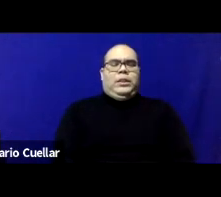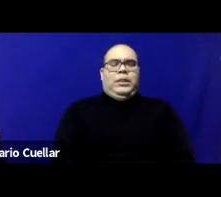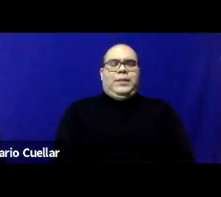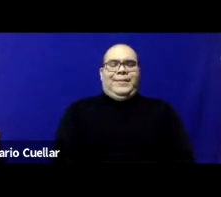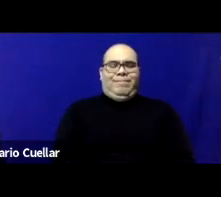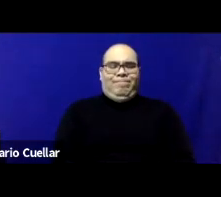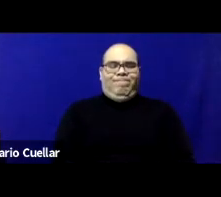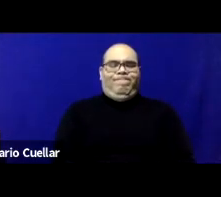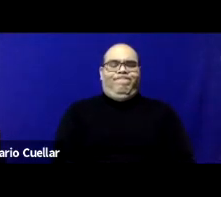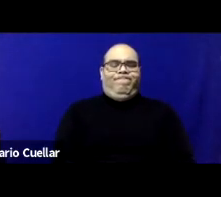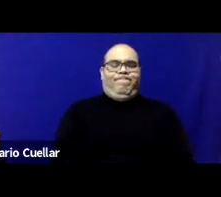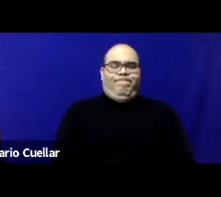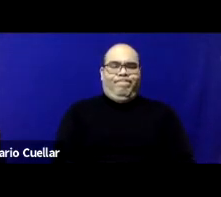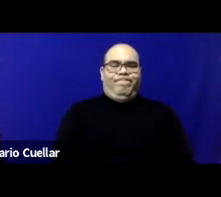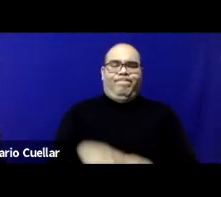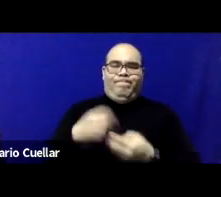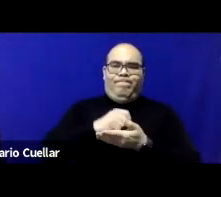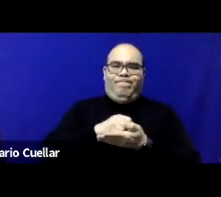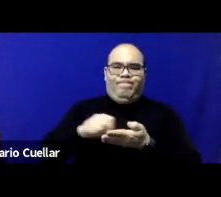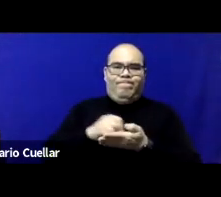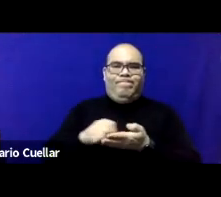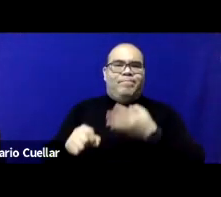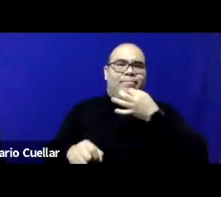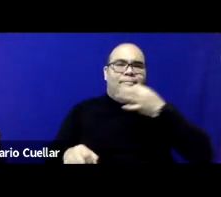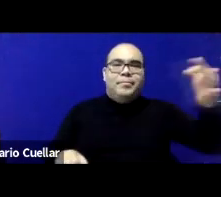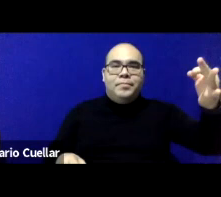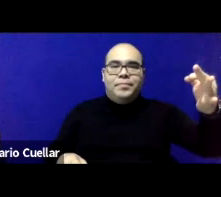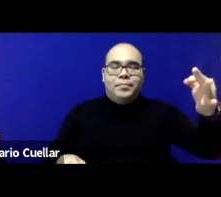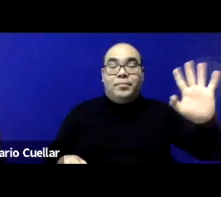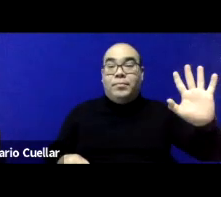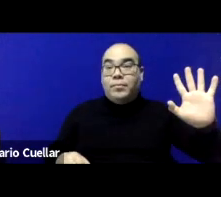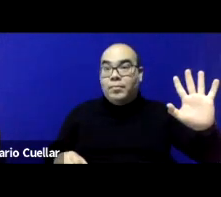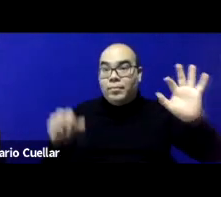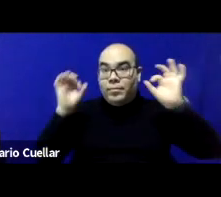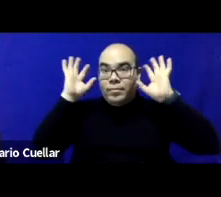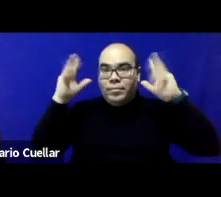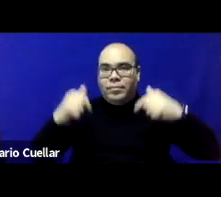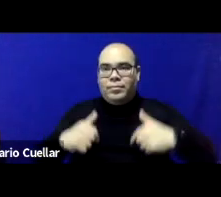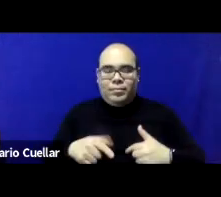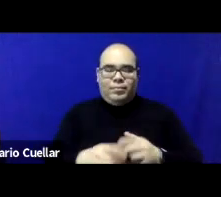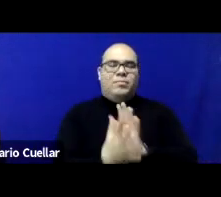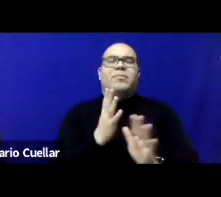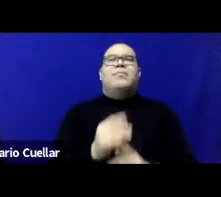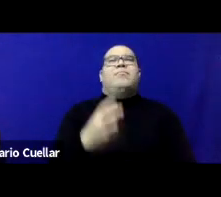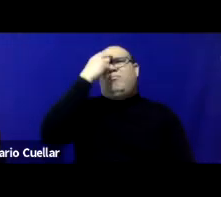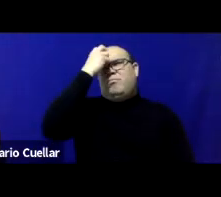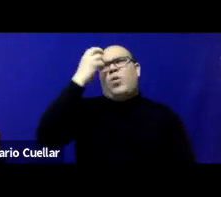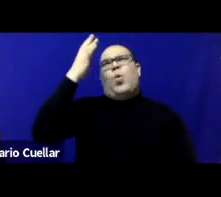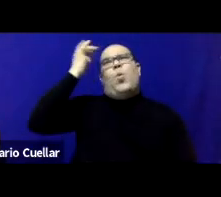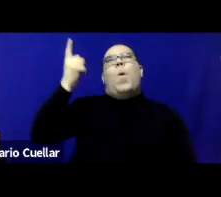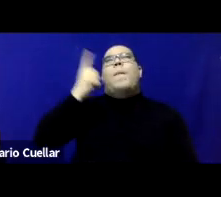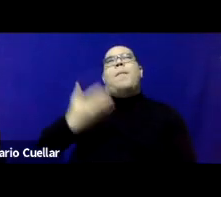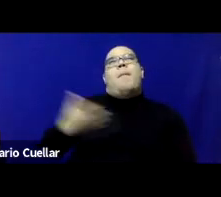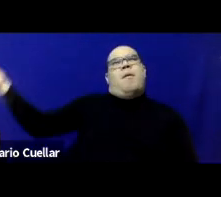pero que tienen que reportar y que a veces esto no es fácil y es, uy, es que me tocaron, estoy enojada porque me pegaron y tenemos que